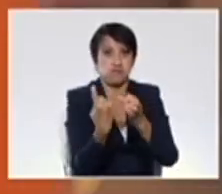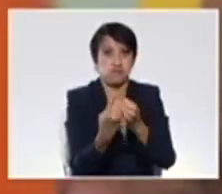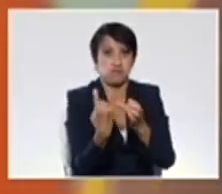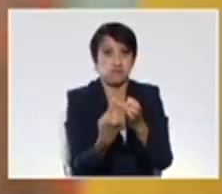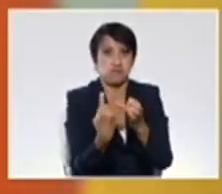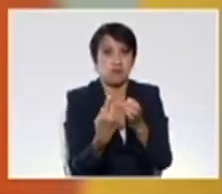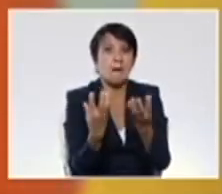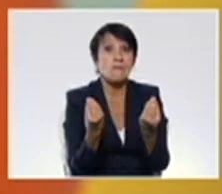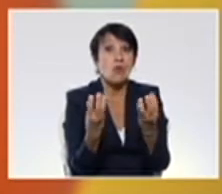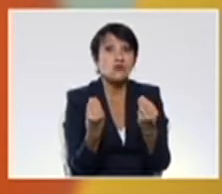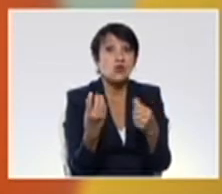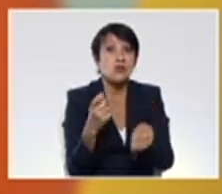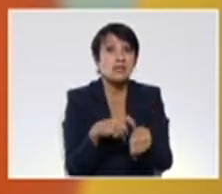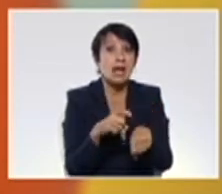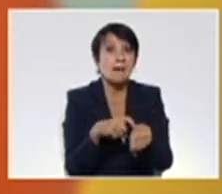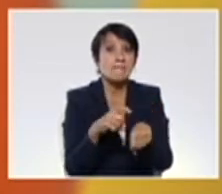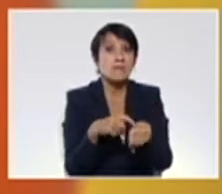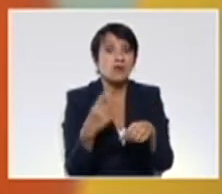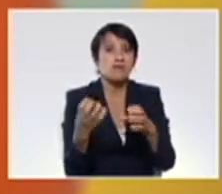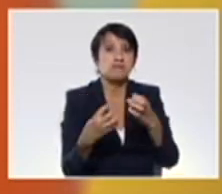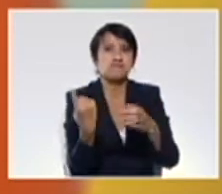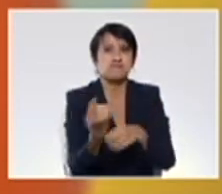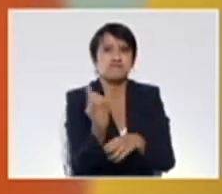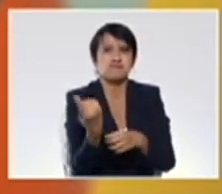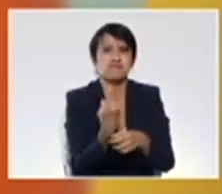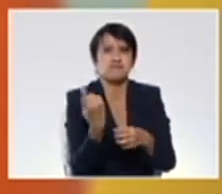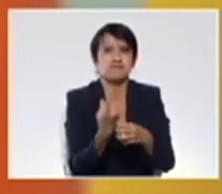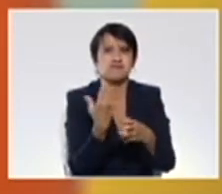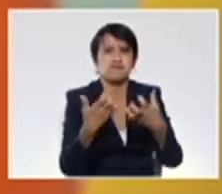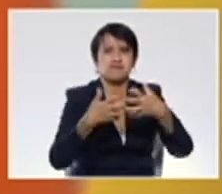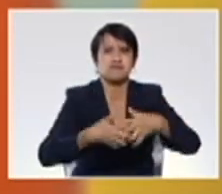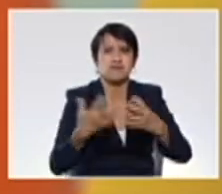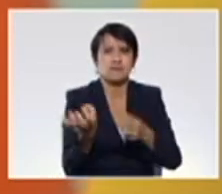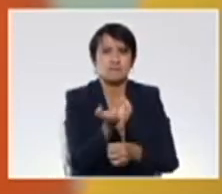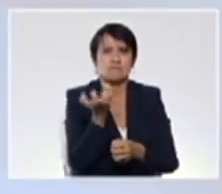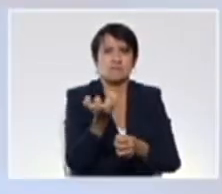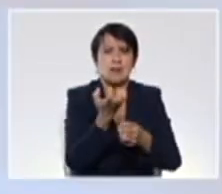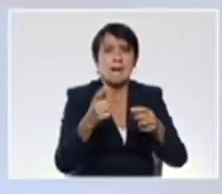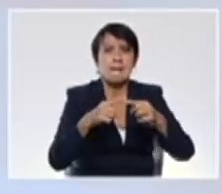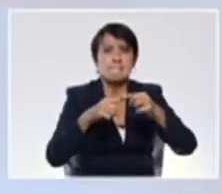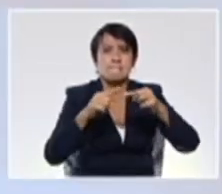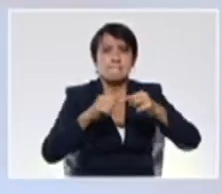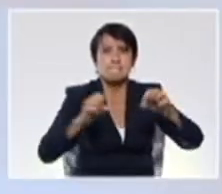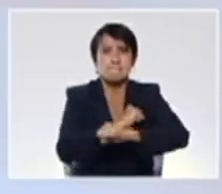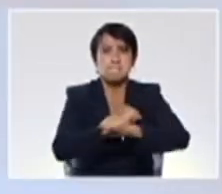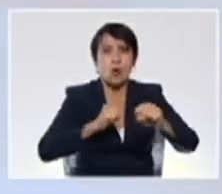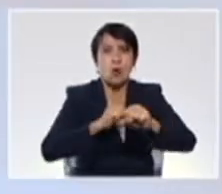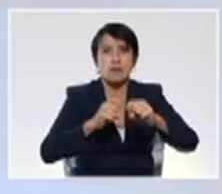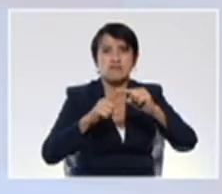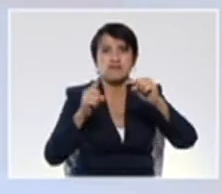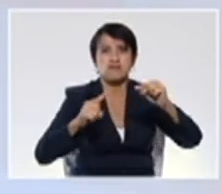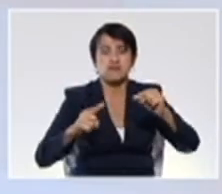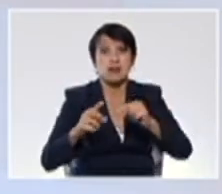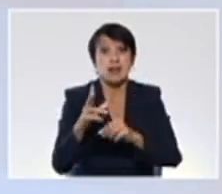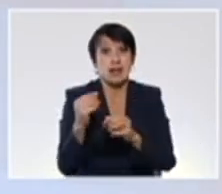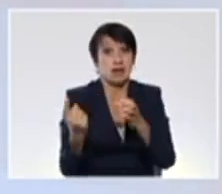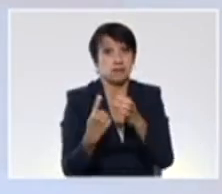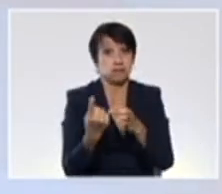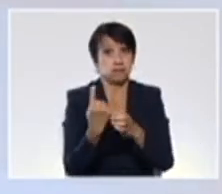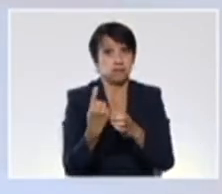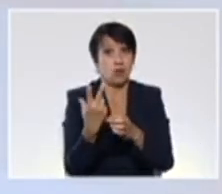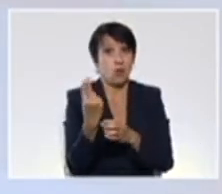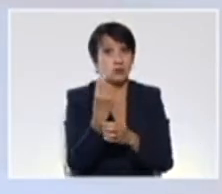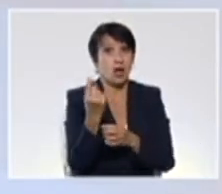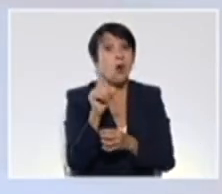tiempo encendido, se recalienta este cobre, se expone y hay un cortocircuito. Entonces la licuadora no es para usarse más allá de